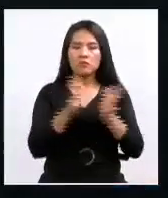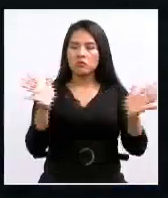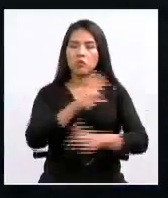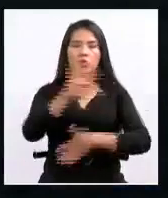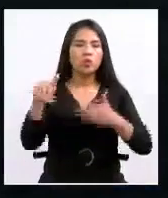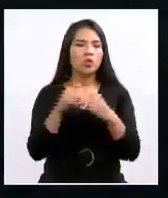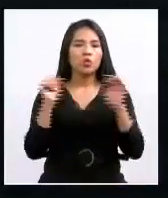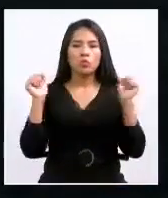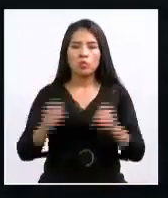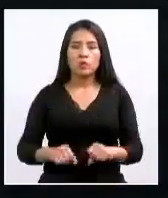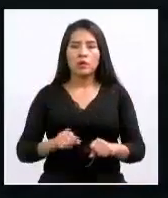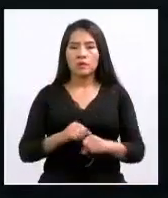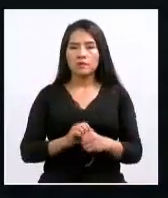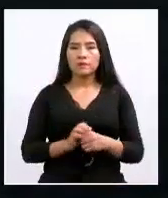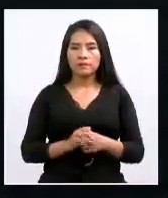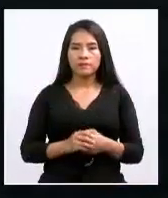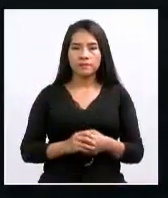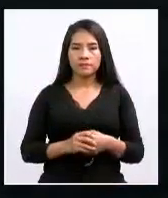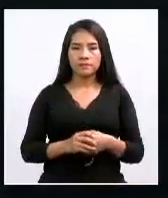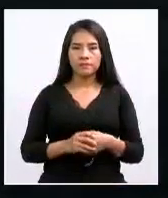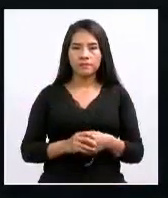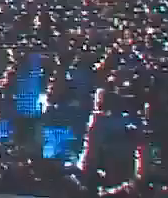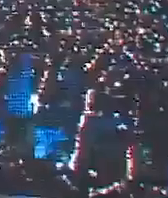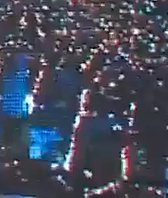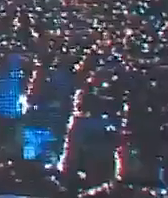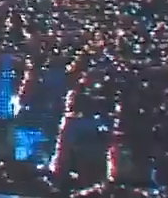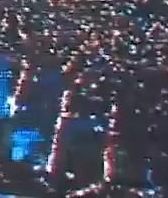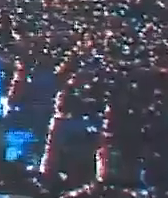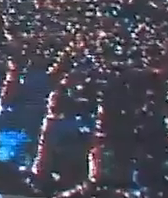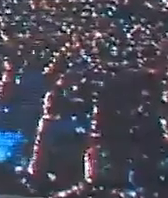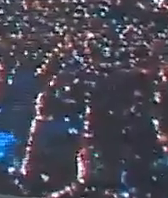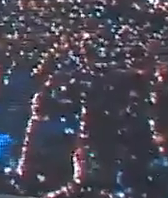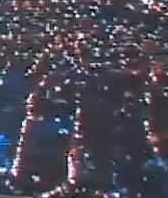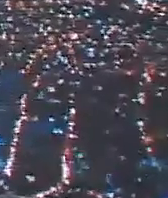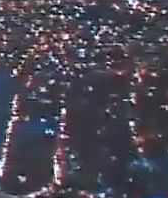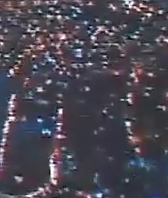totalidad al territorio nacional. Tenemos mucho más.